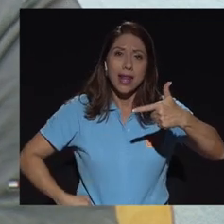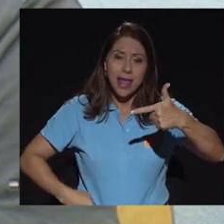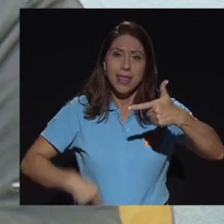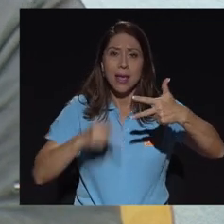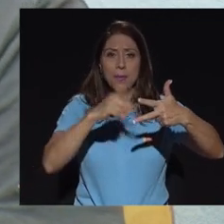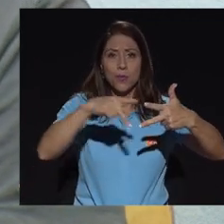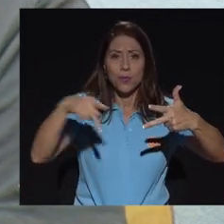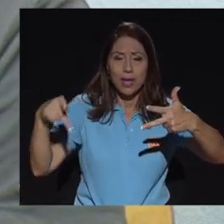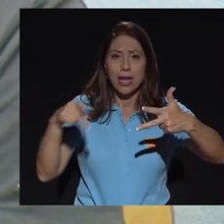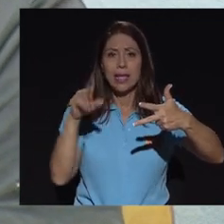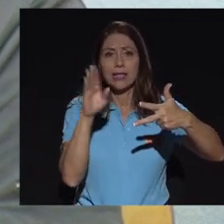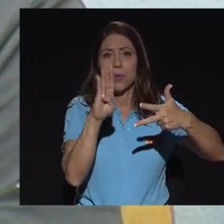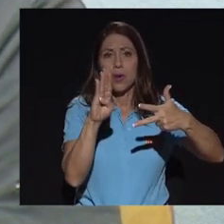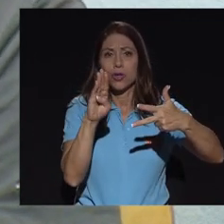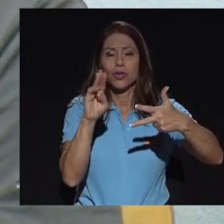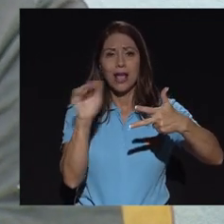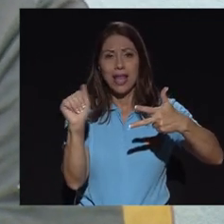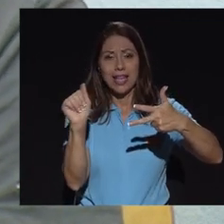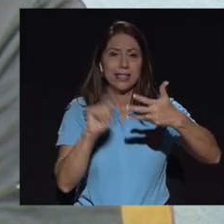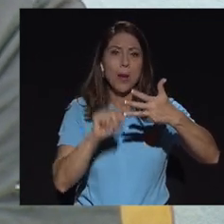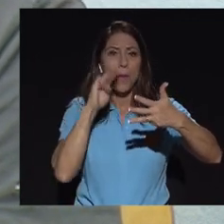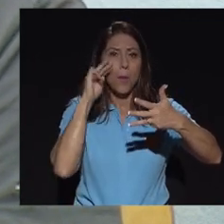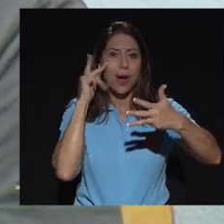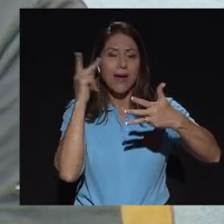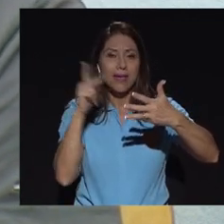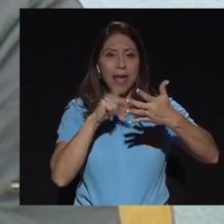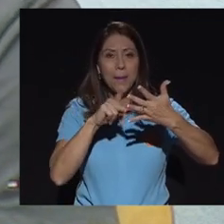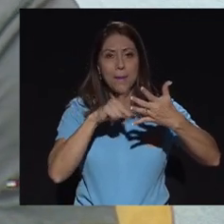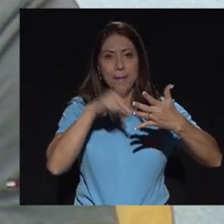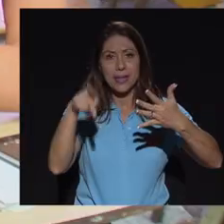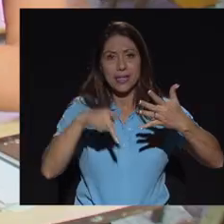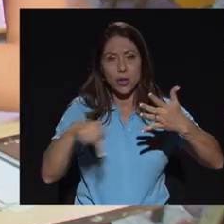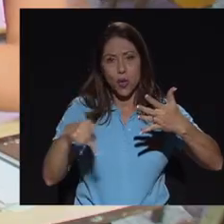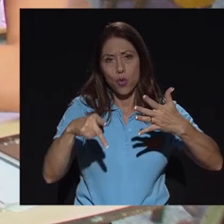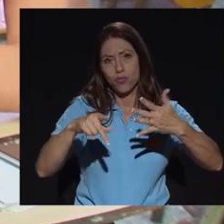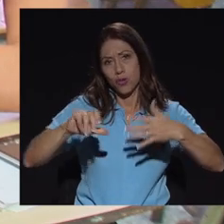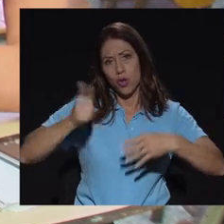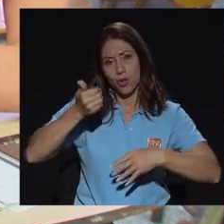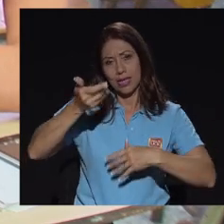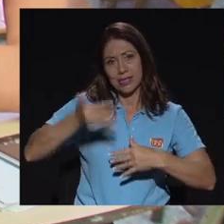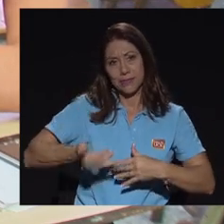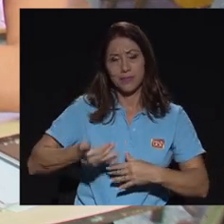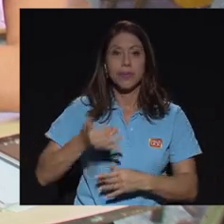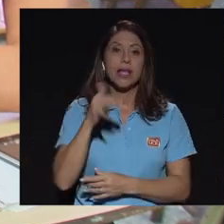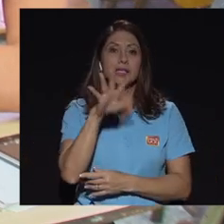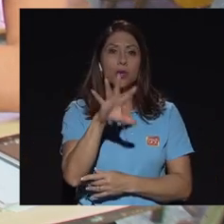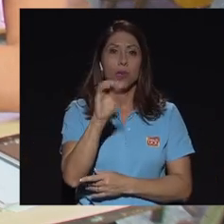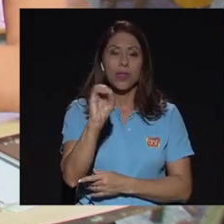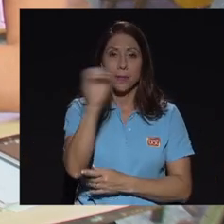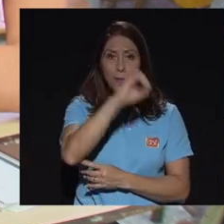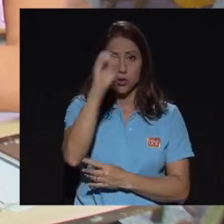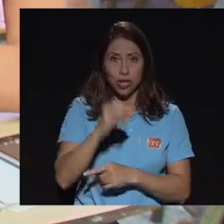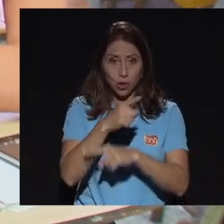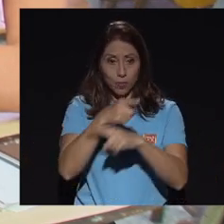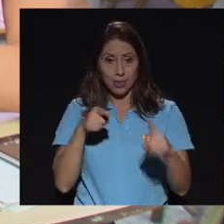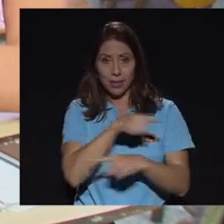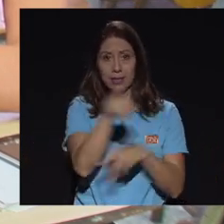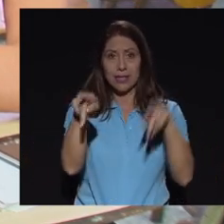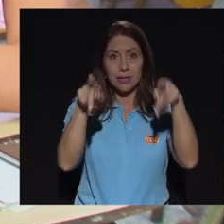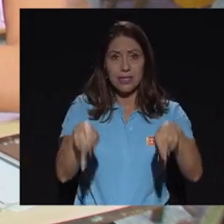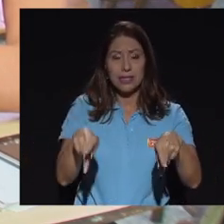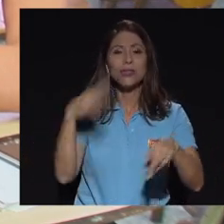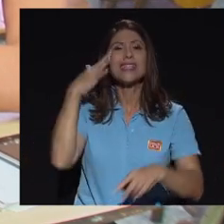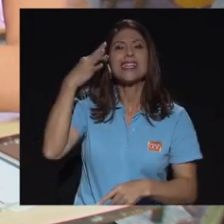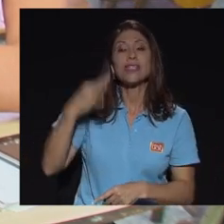Punta Arenas, Moravia, Pérez Celedón, entre otras. El 50% de los encuestados consideró que durante la